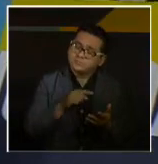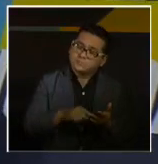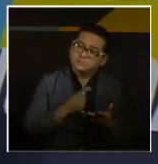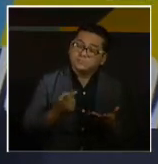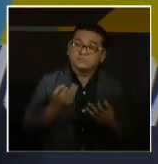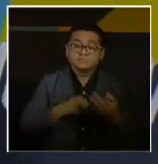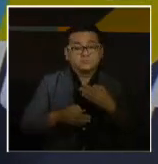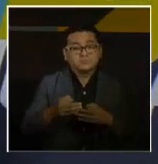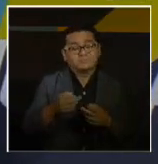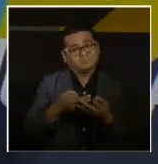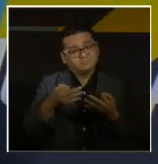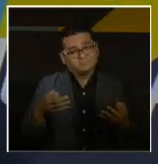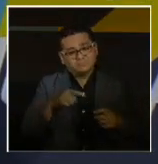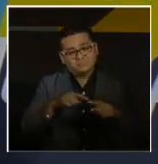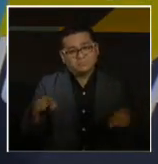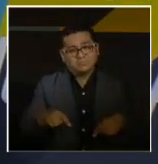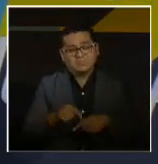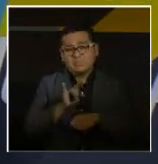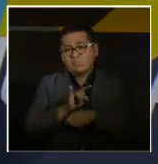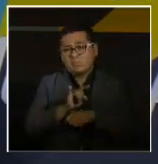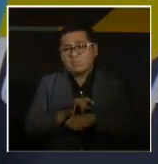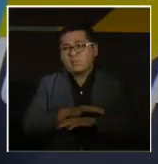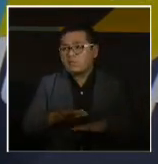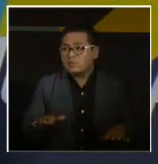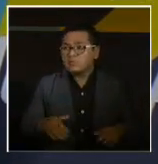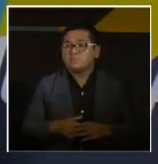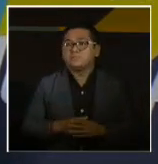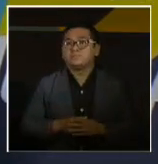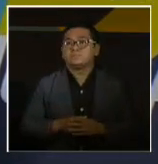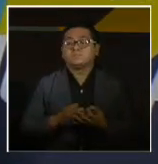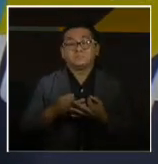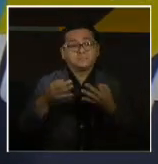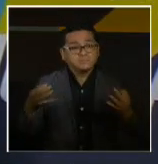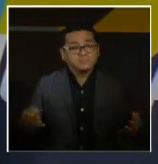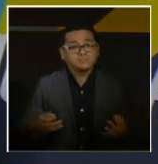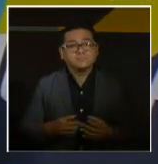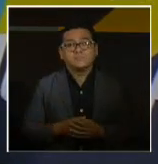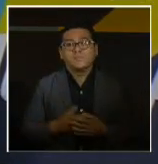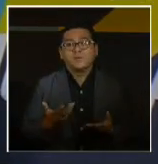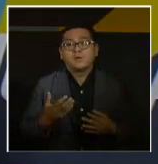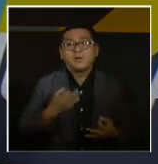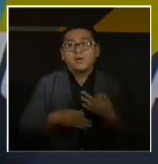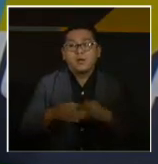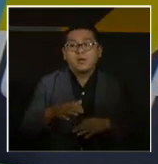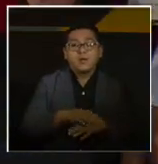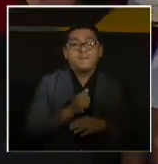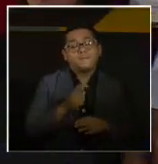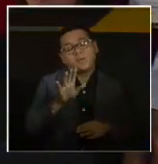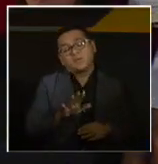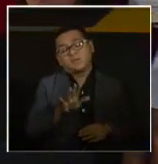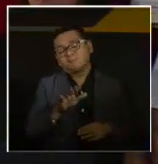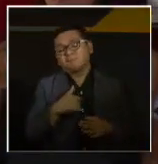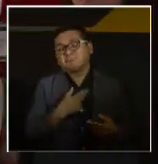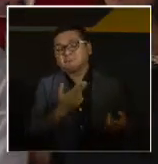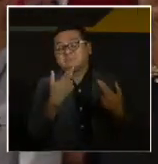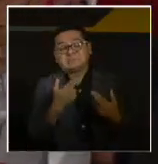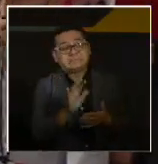son despojados de sus tierras con engaños, son despojados de sus tierras haciéndoles parecer que van a